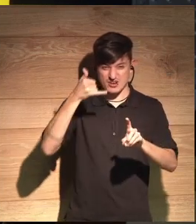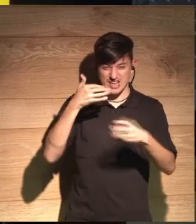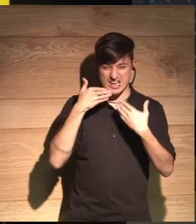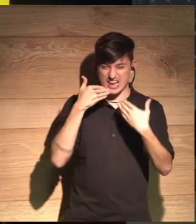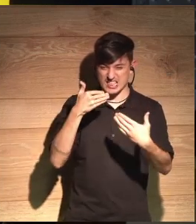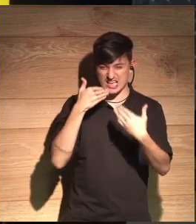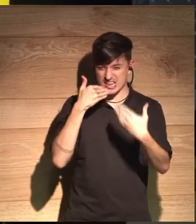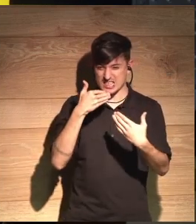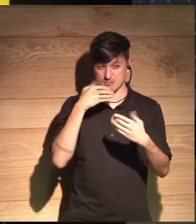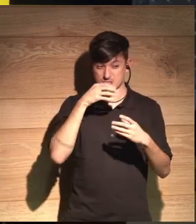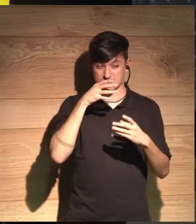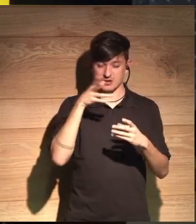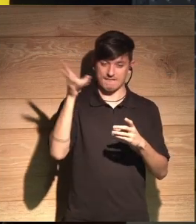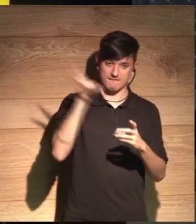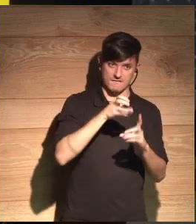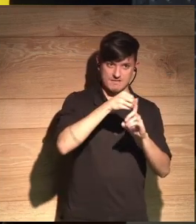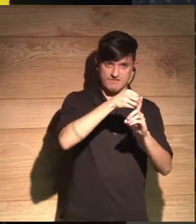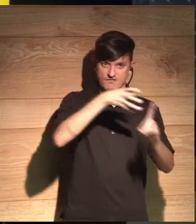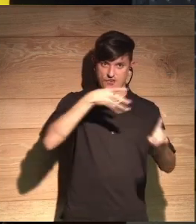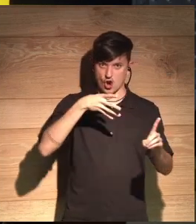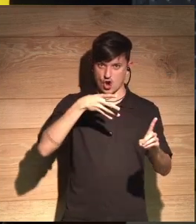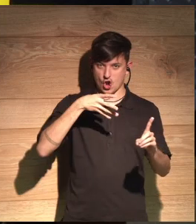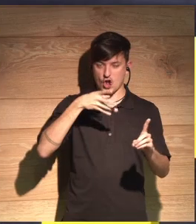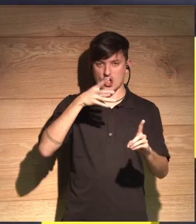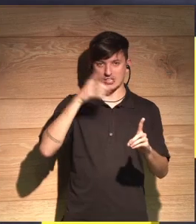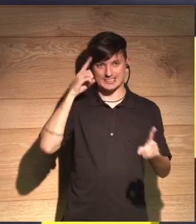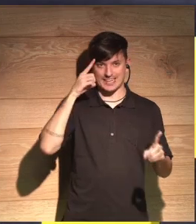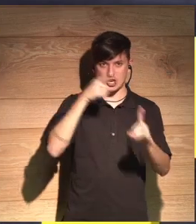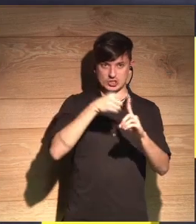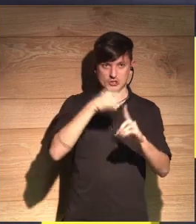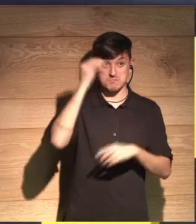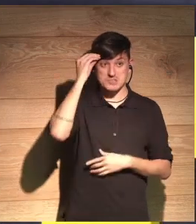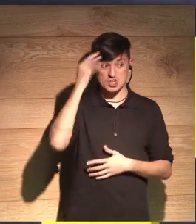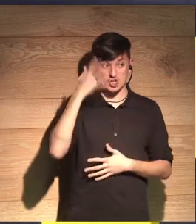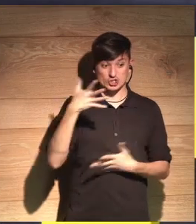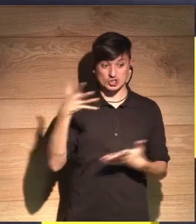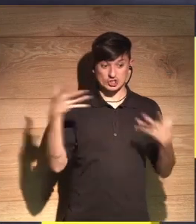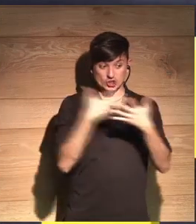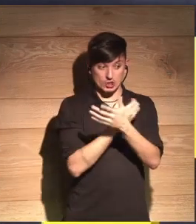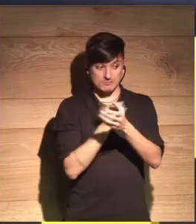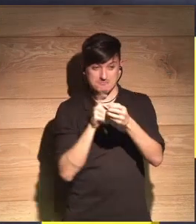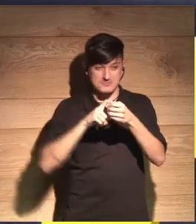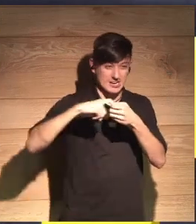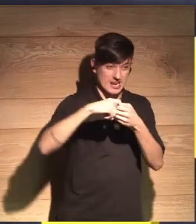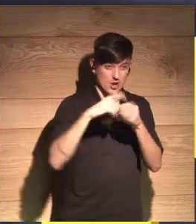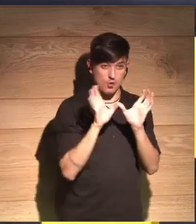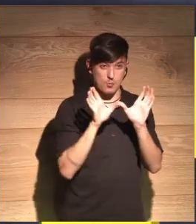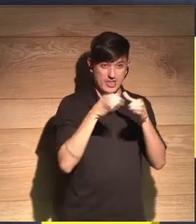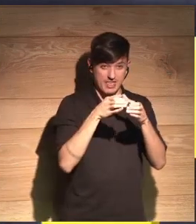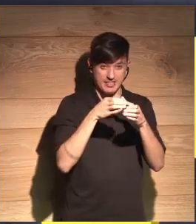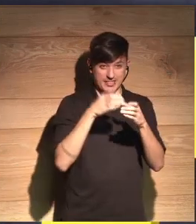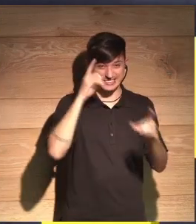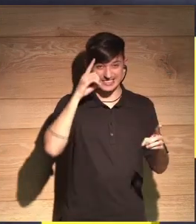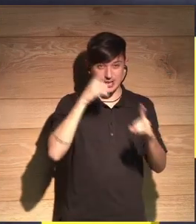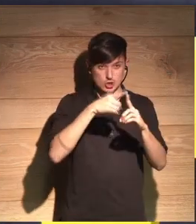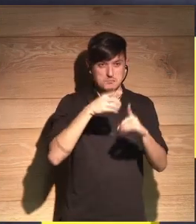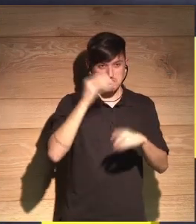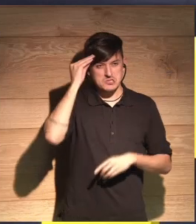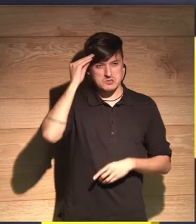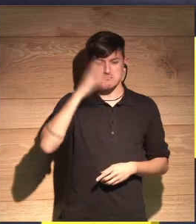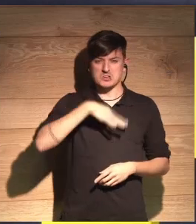foro te los yo creo que todos los que formamos parte de la comunidad de los podemos estar muy orgullosos de este